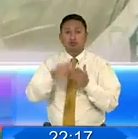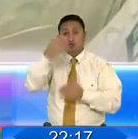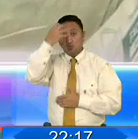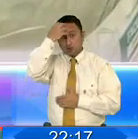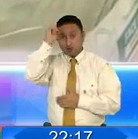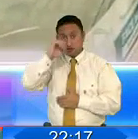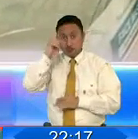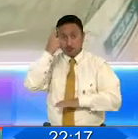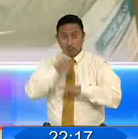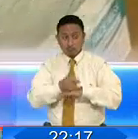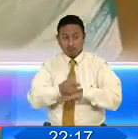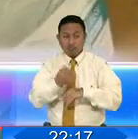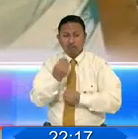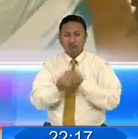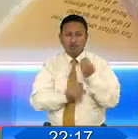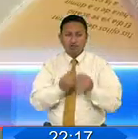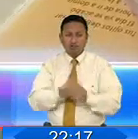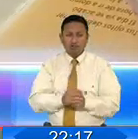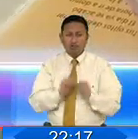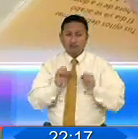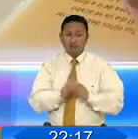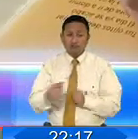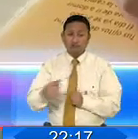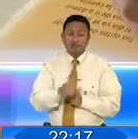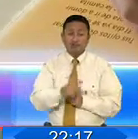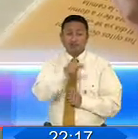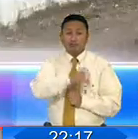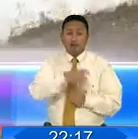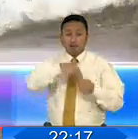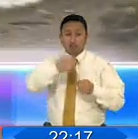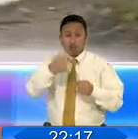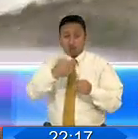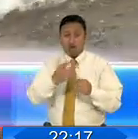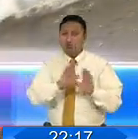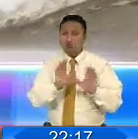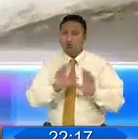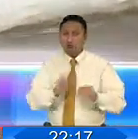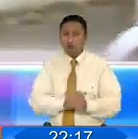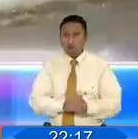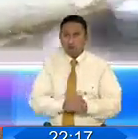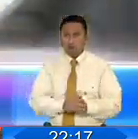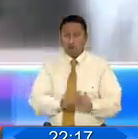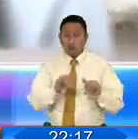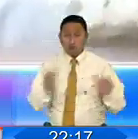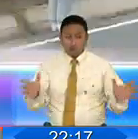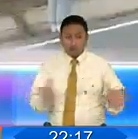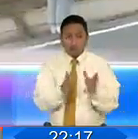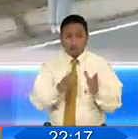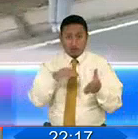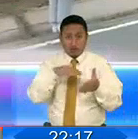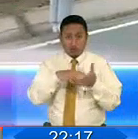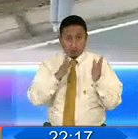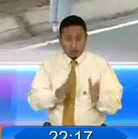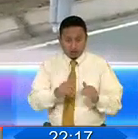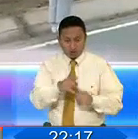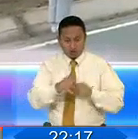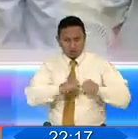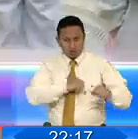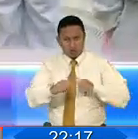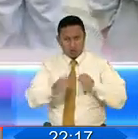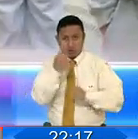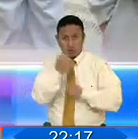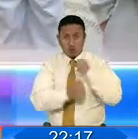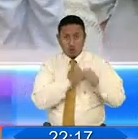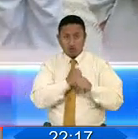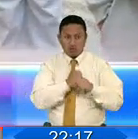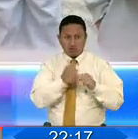esta disposición lo que pretende es evitar el aumento de la deserción estudiantil y así motivar al estudiante para que su esfuerzo de todo el año